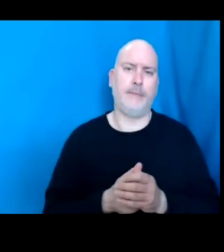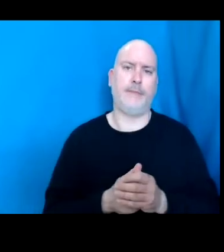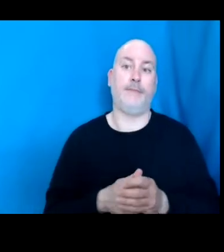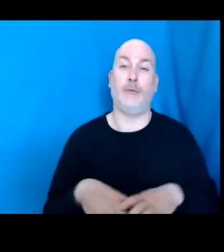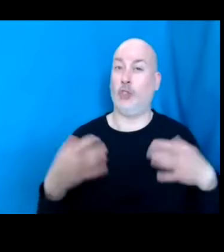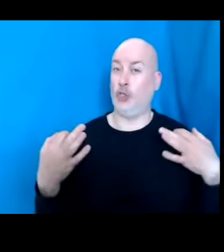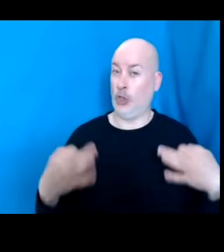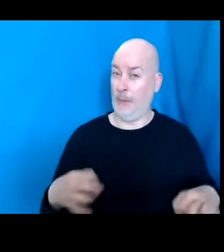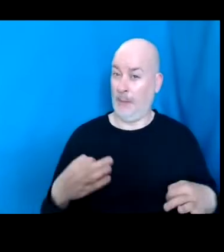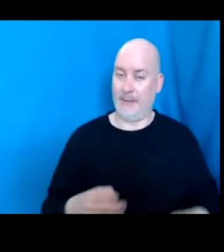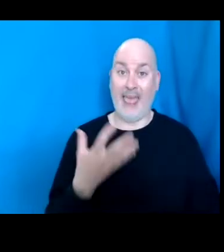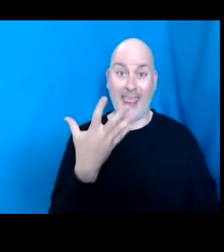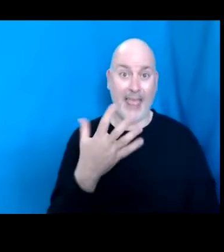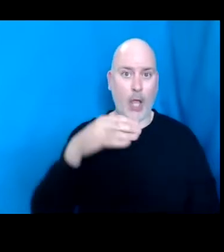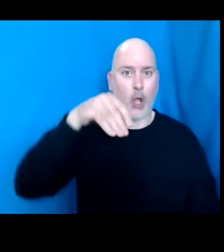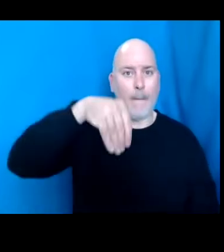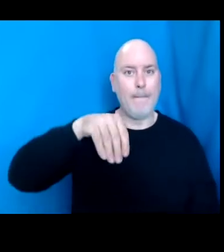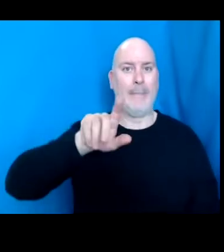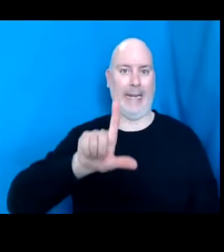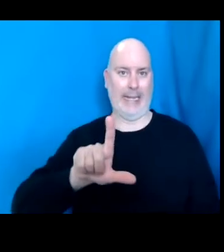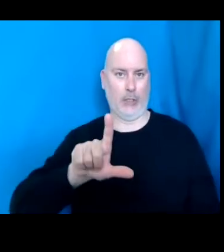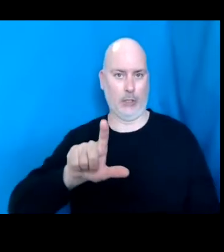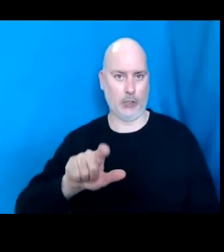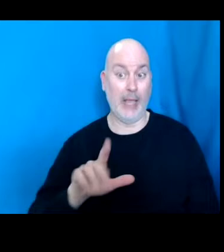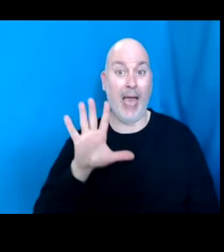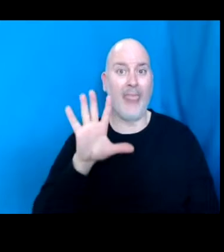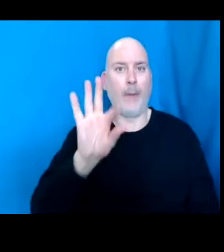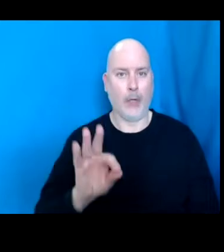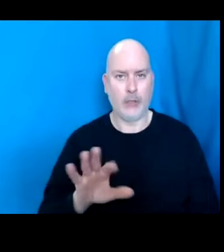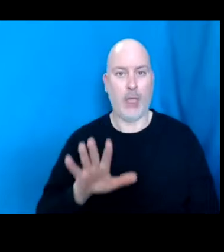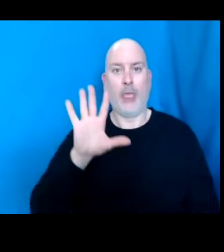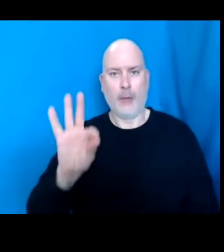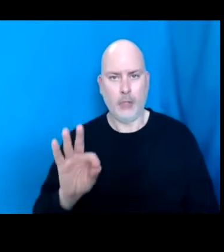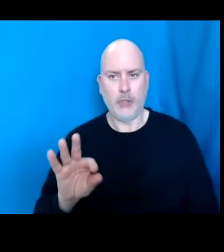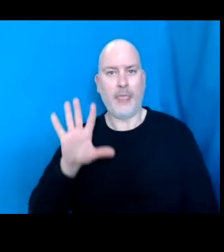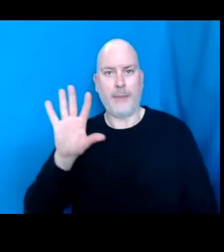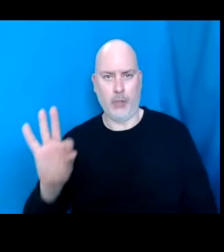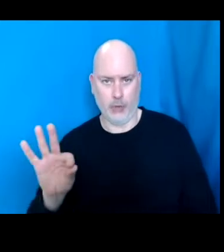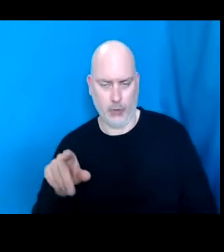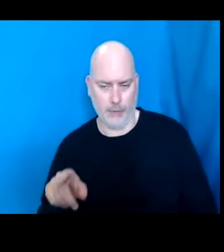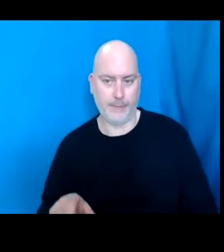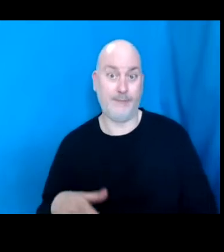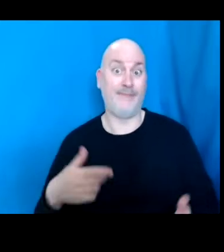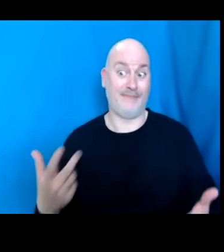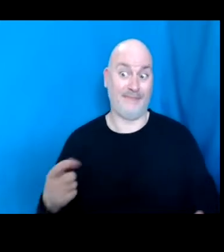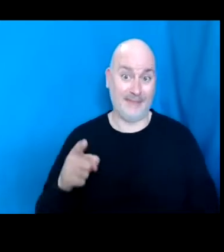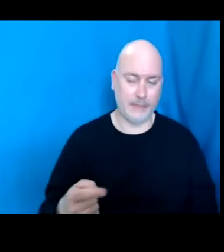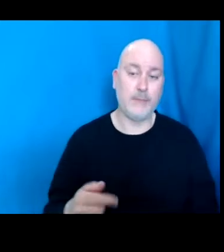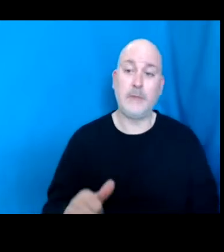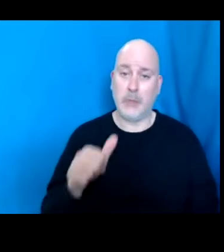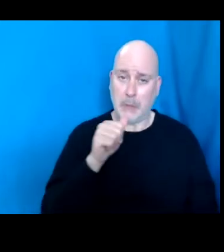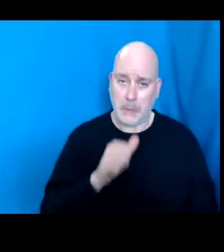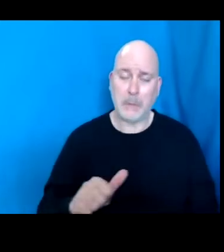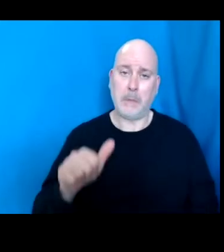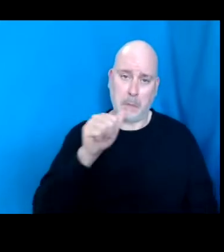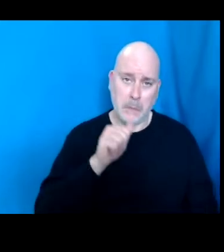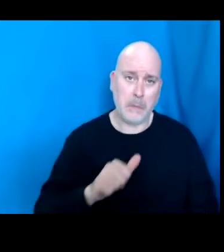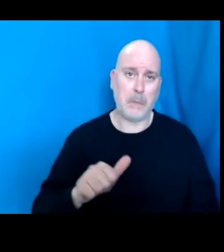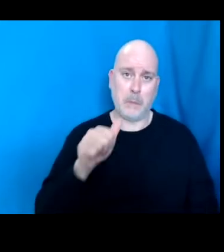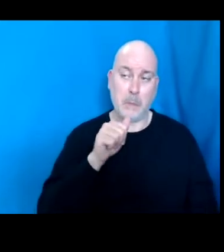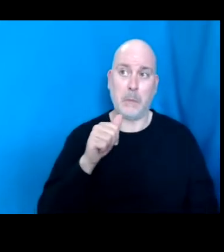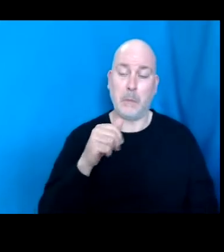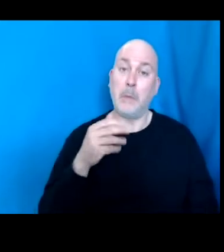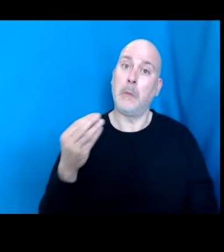es ofrecer 5 mililitros cada 5 minutos. Y a medida que el niño vaya tolerando